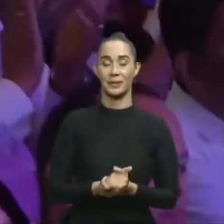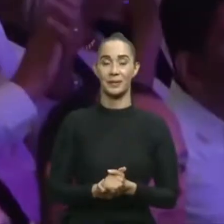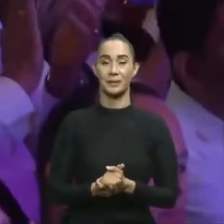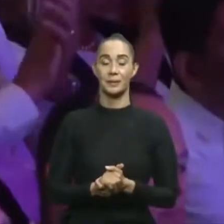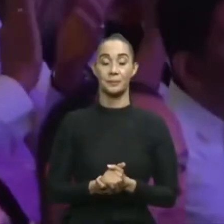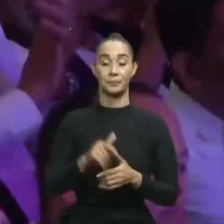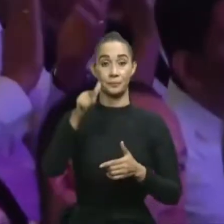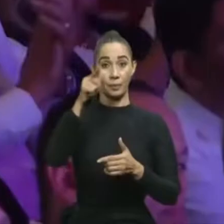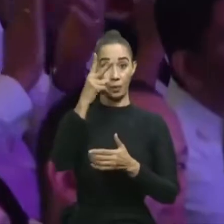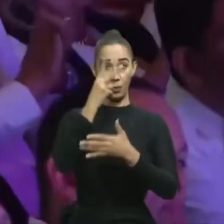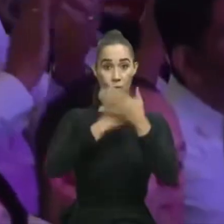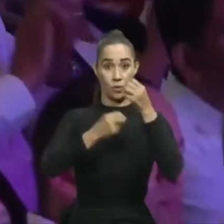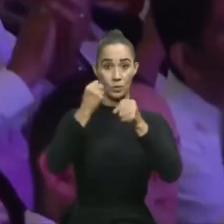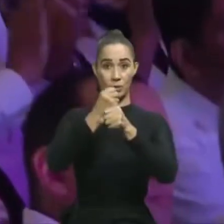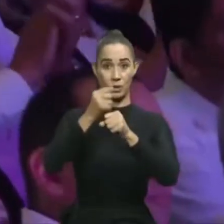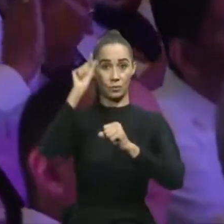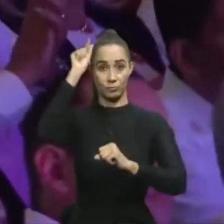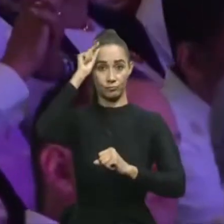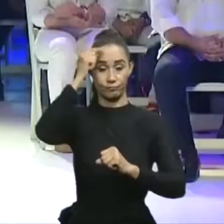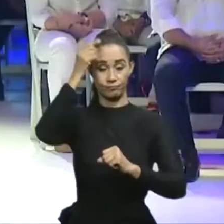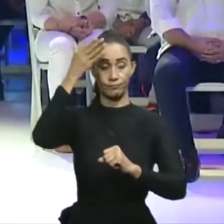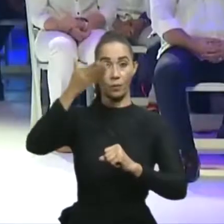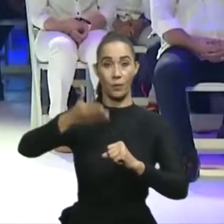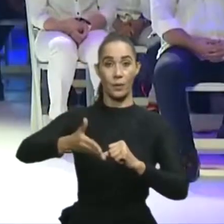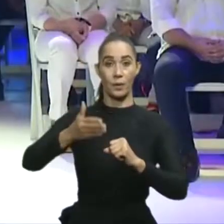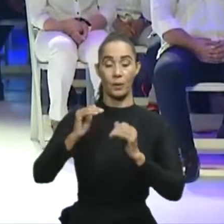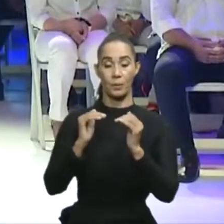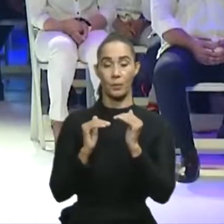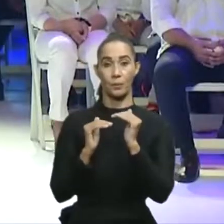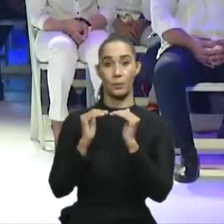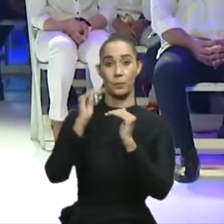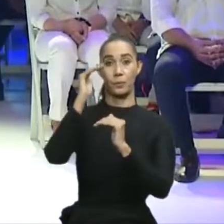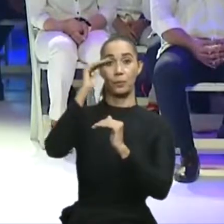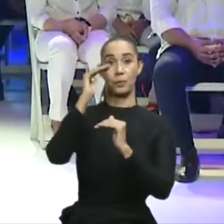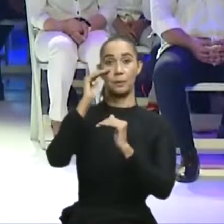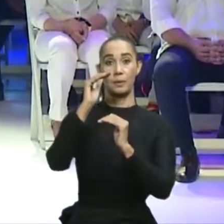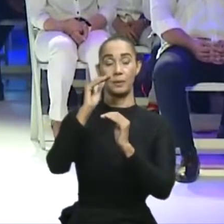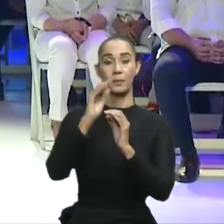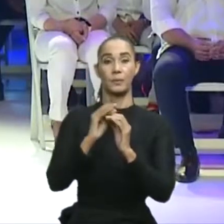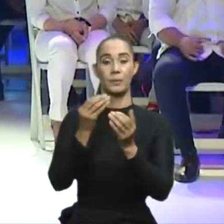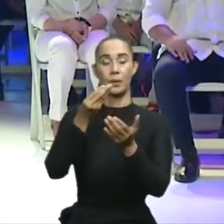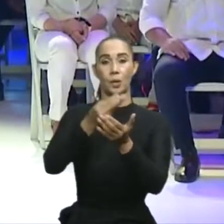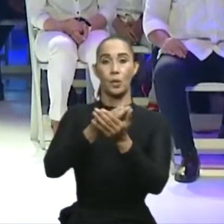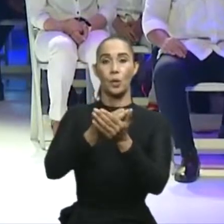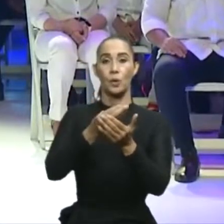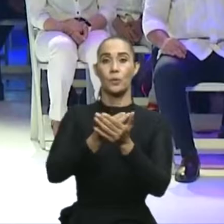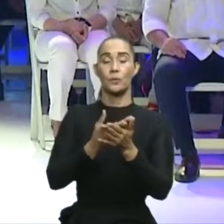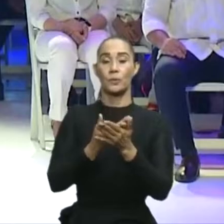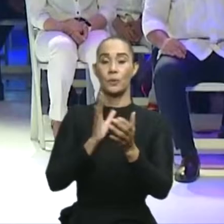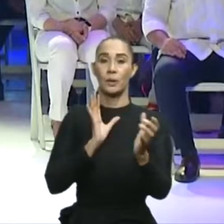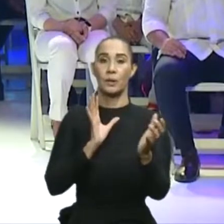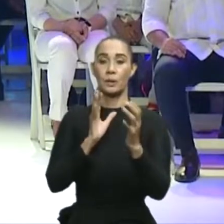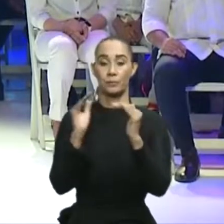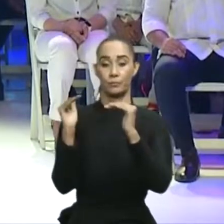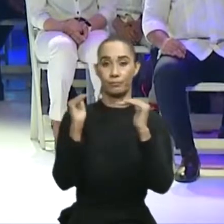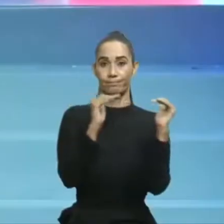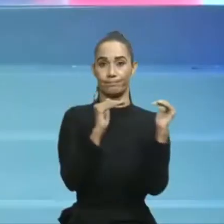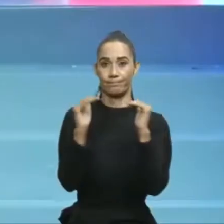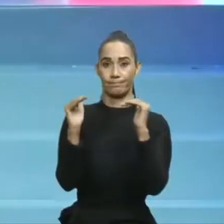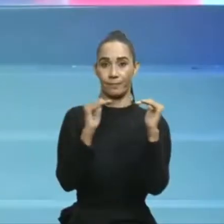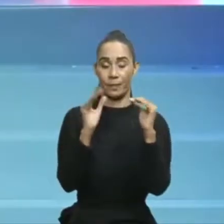en estos dos años de gestión hemos aumentado significativamente los fondos dedicados a la lucha por la igualdad